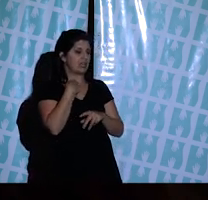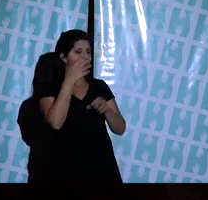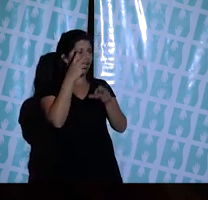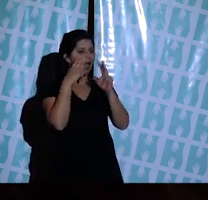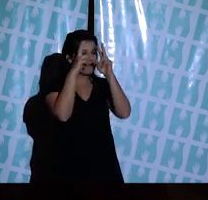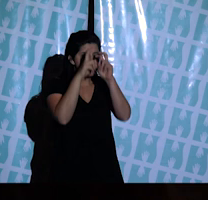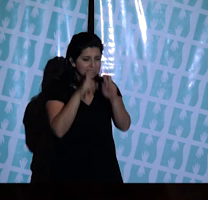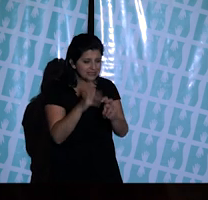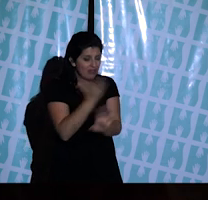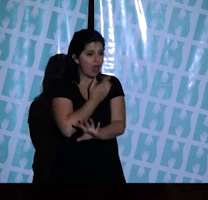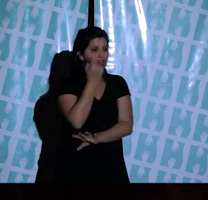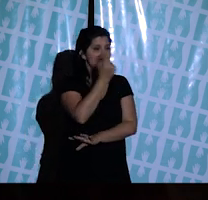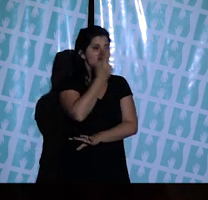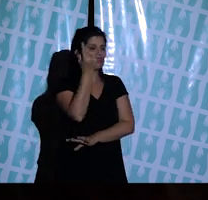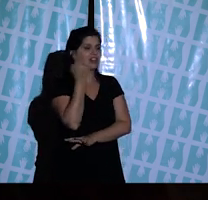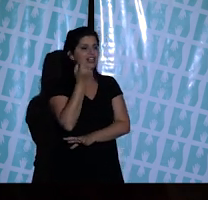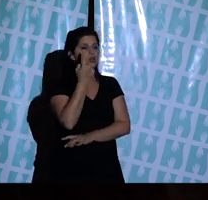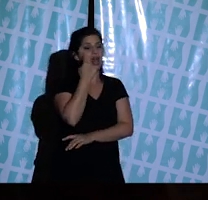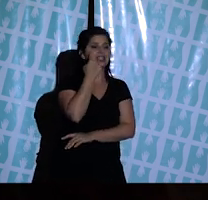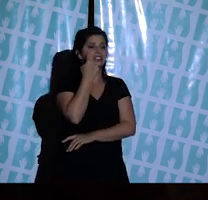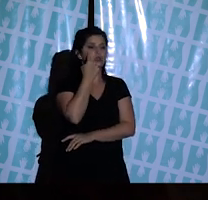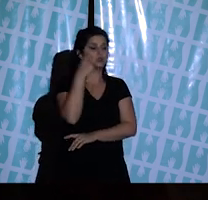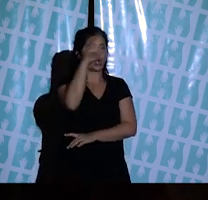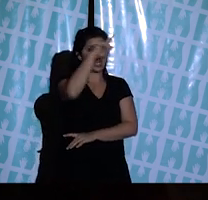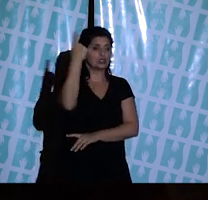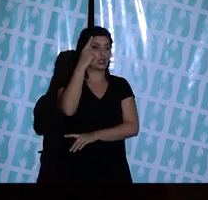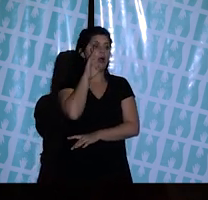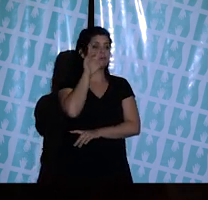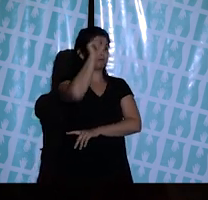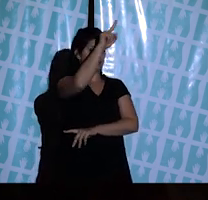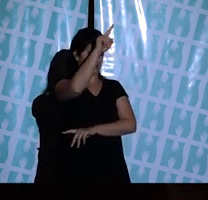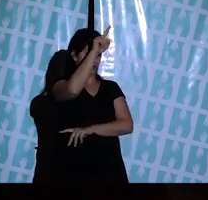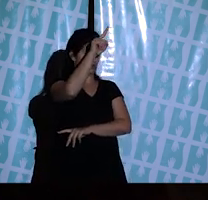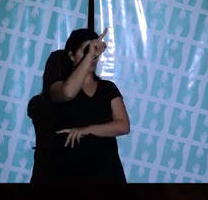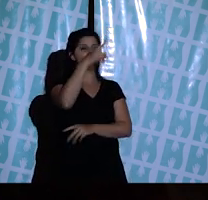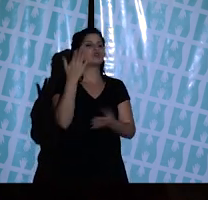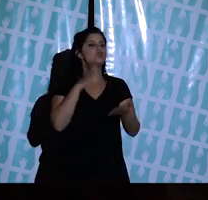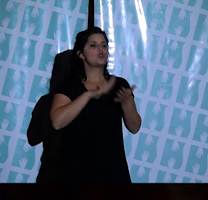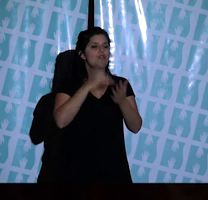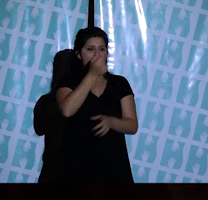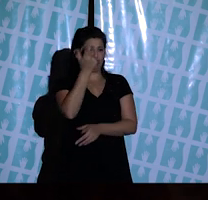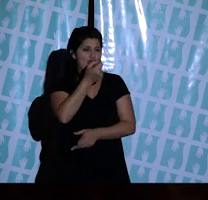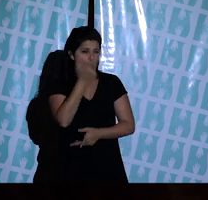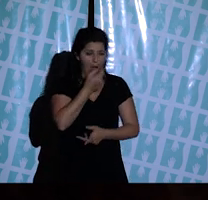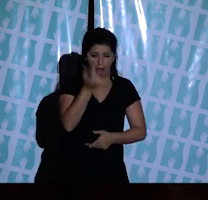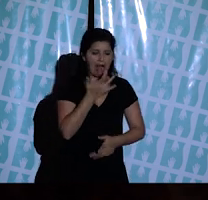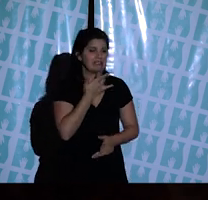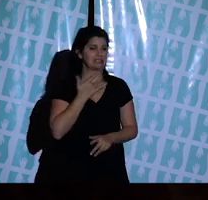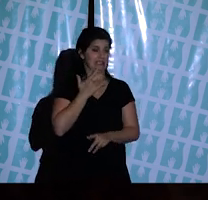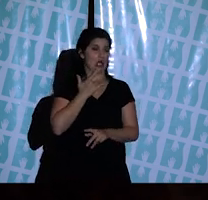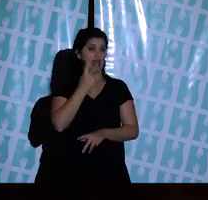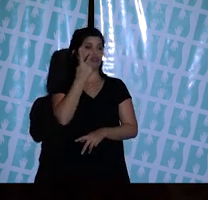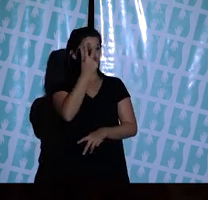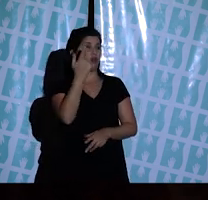la directora del Instituto Nacional de Abuso de Drogas de Estados Unidos, que tiene un presupuesto de 2 billones de dólares, donde es el 90% de la